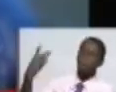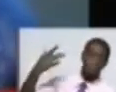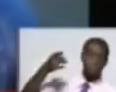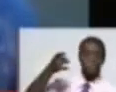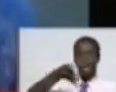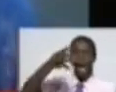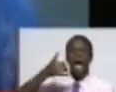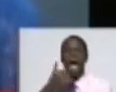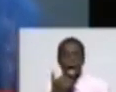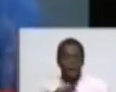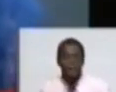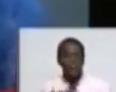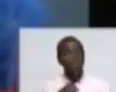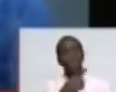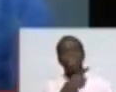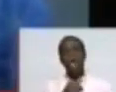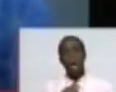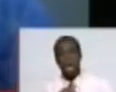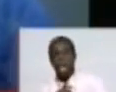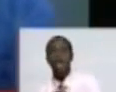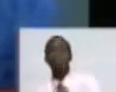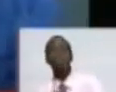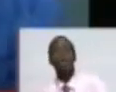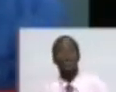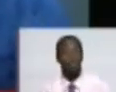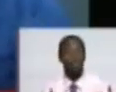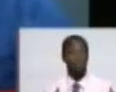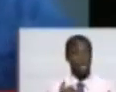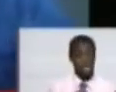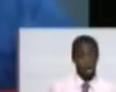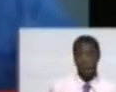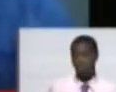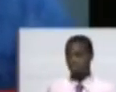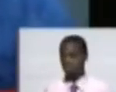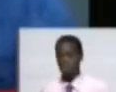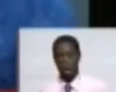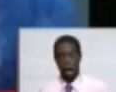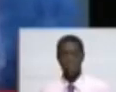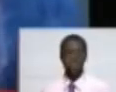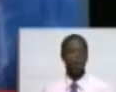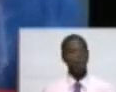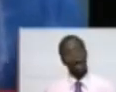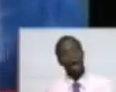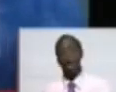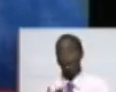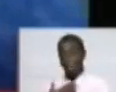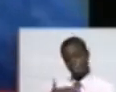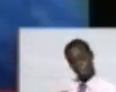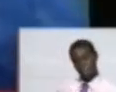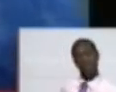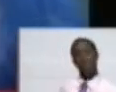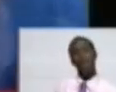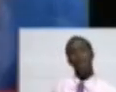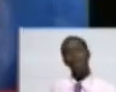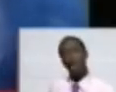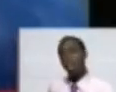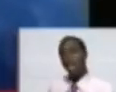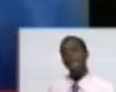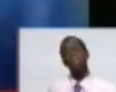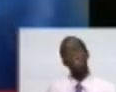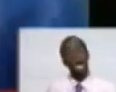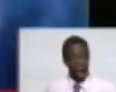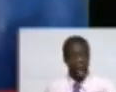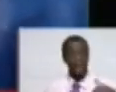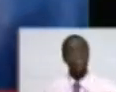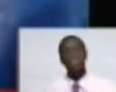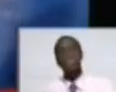hubiese hecho ella? ¿Ah? Porque ella no agarró a sus hijos, también hizo lo mismo. O agarró uno de sus familiares y hizo lo mismo. Ah, el niño sí